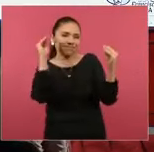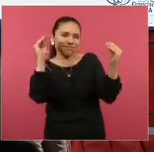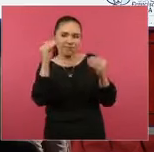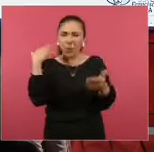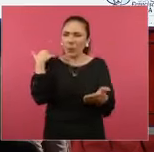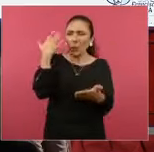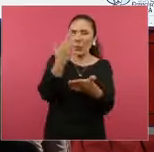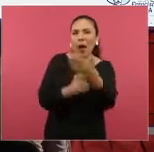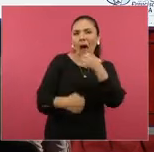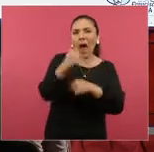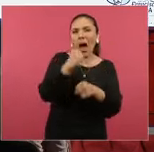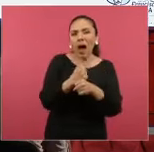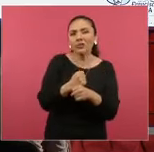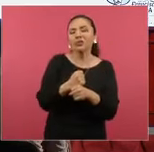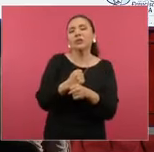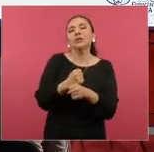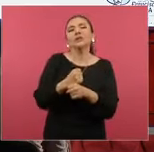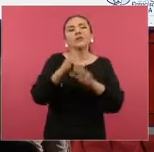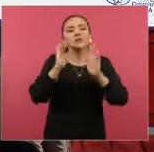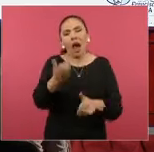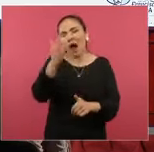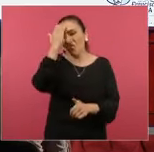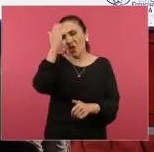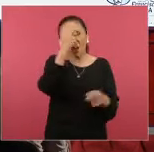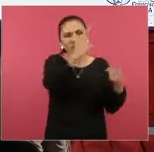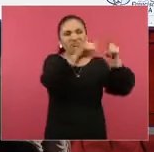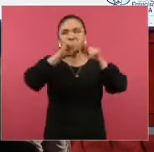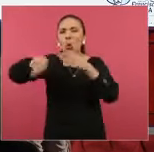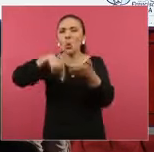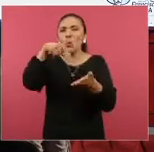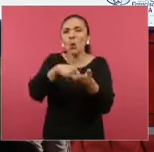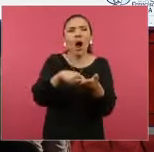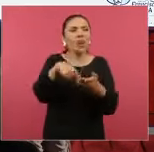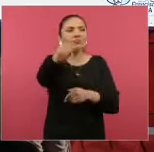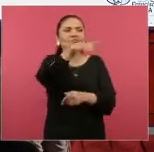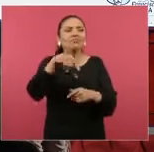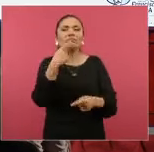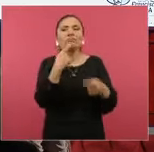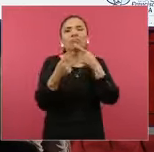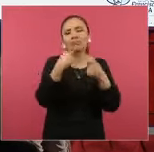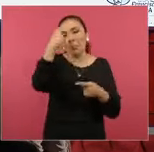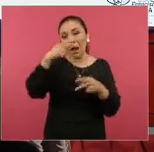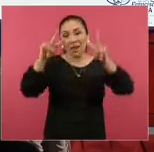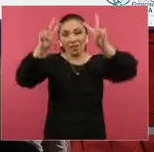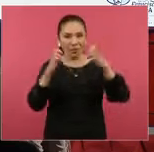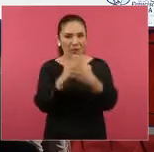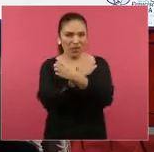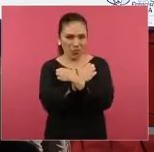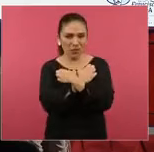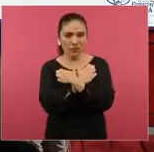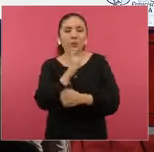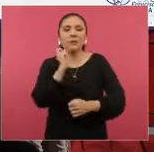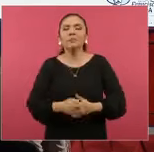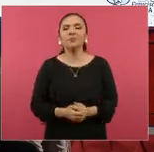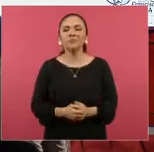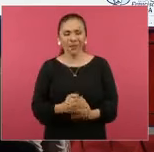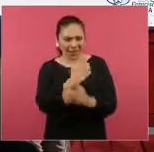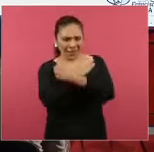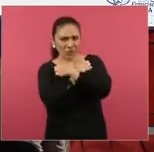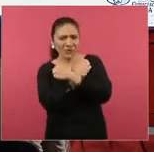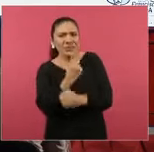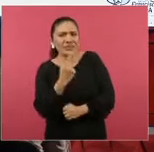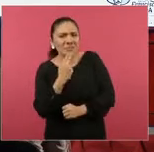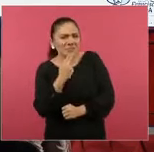ocupado los pasillos de muchos lugares cuando se discute lo educativo, que es ¿para qué sirve la